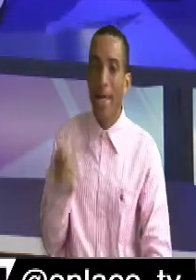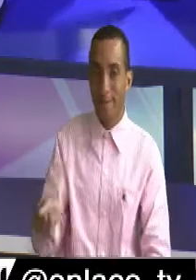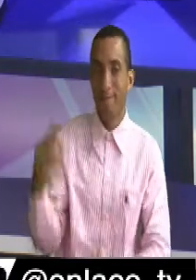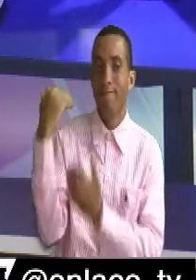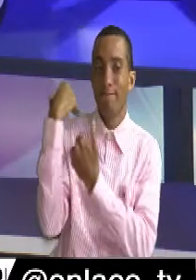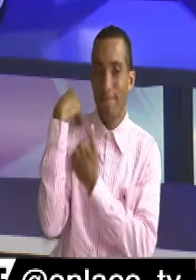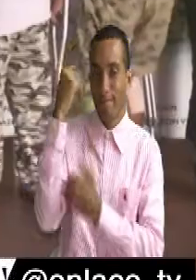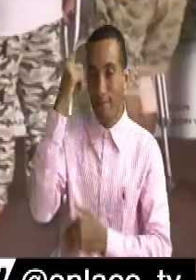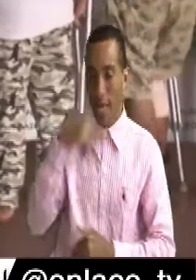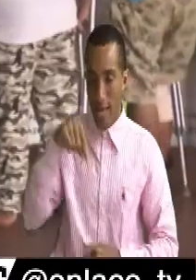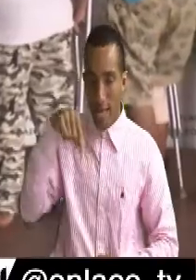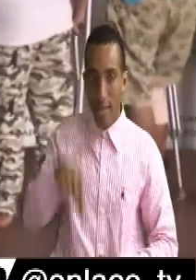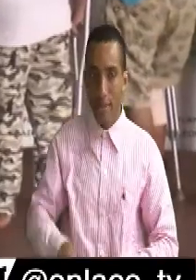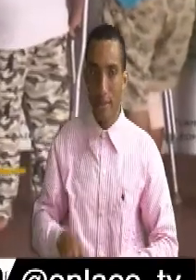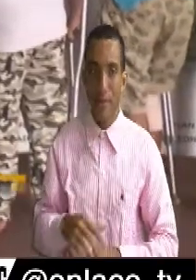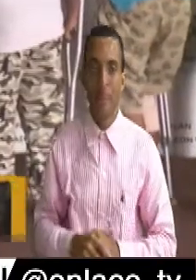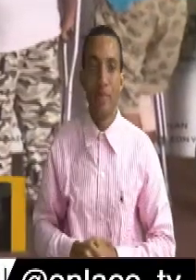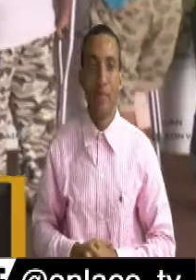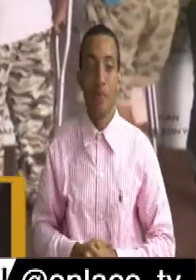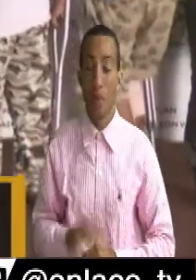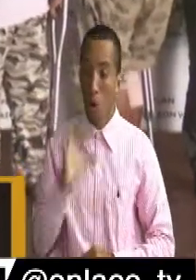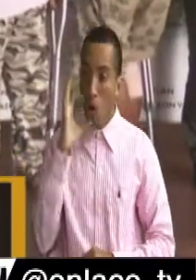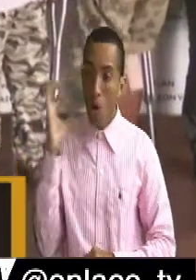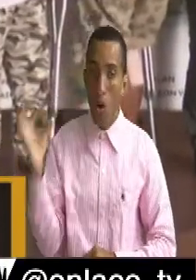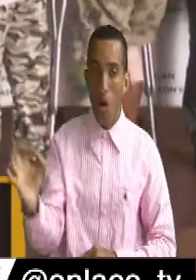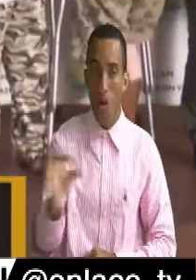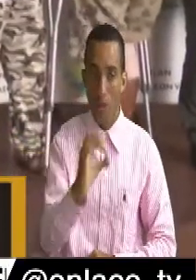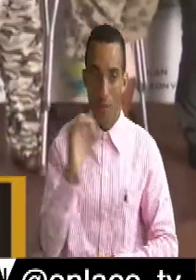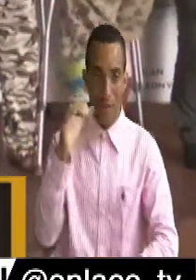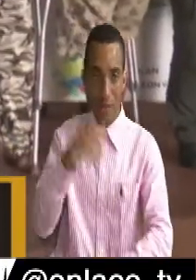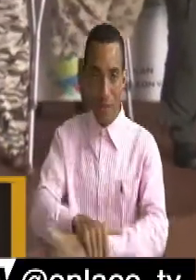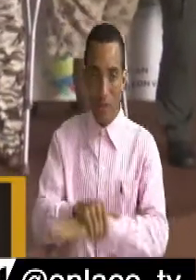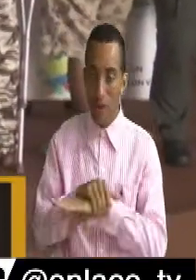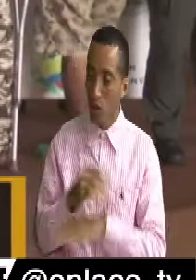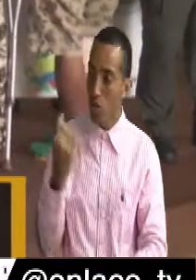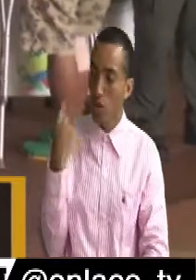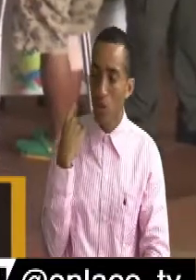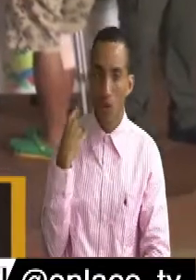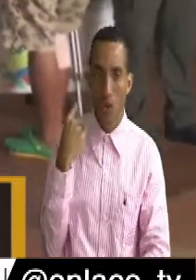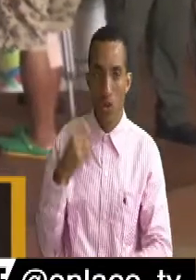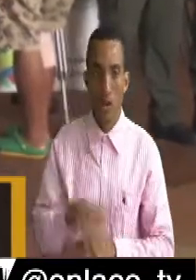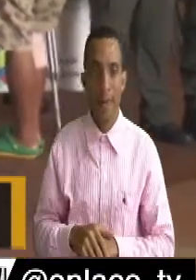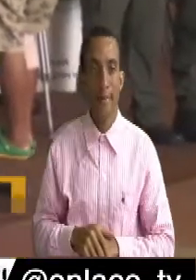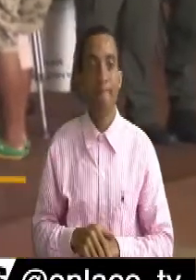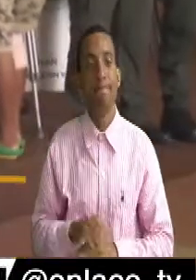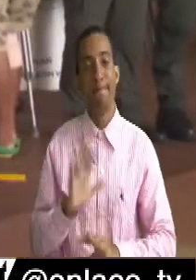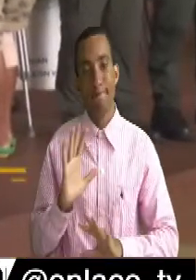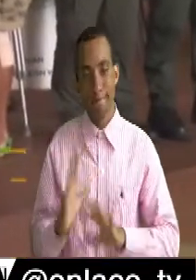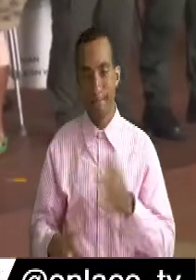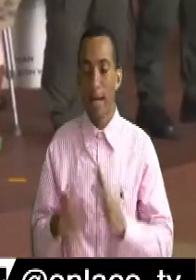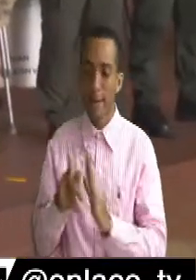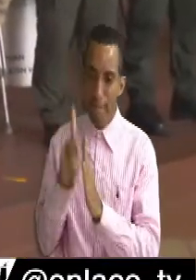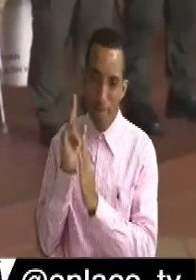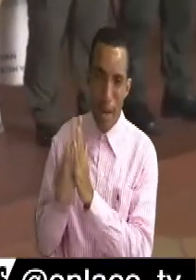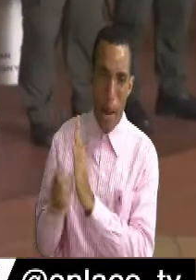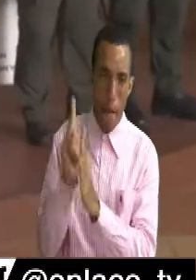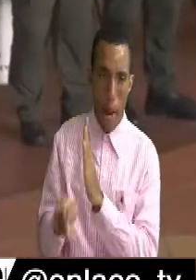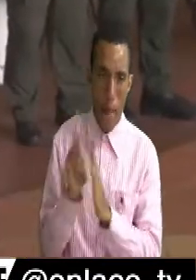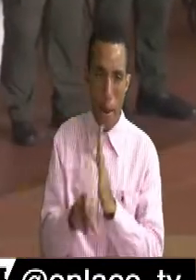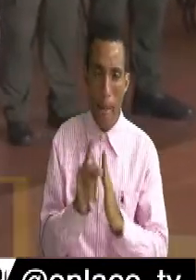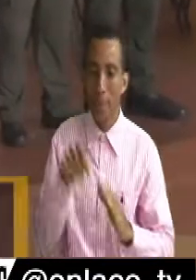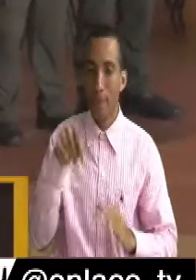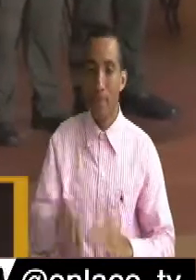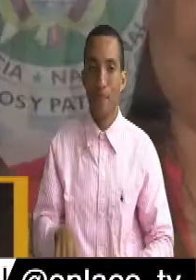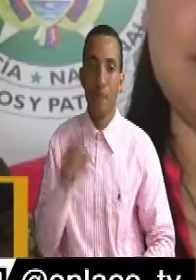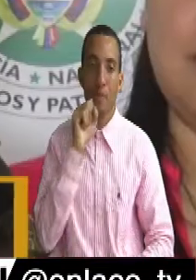ciudad. Estos sujetos fueron detenidos en las últimas horas. Estarían involucrados en varios hechos de sicariato registrados en el puerto